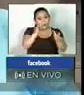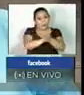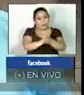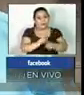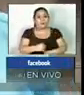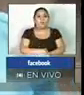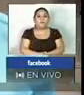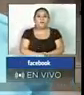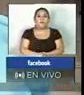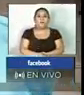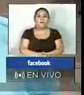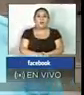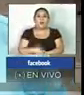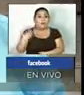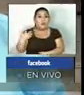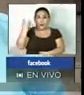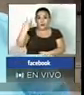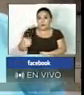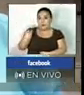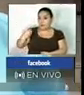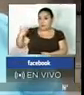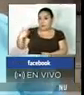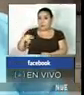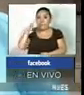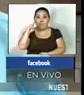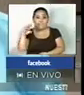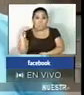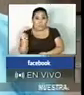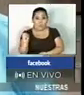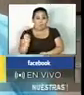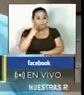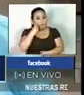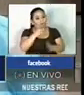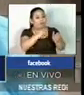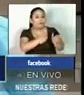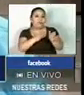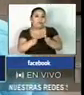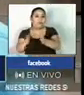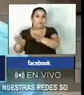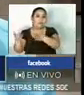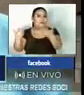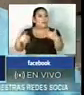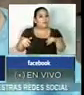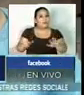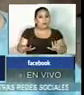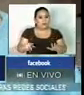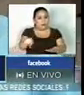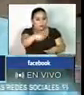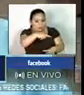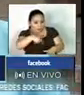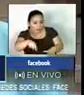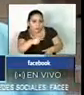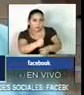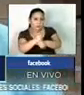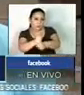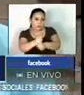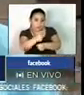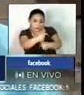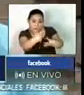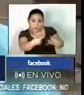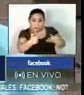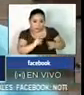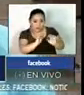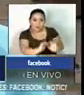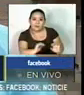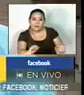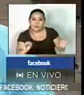Hace más de 20 días toda la logística y ha asegurado que se garantizaron los derechos de los